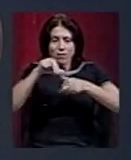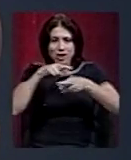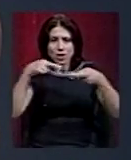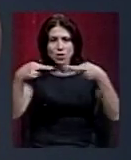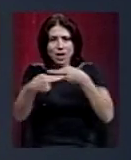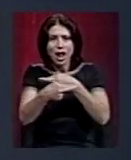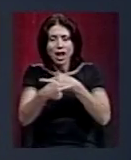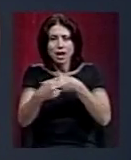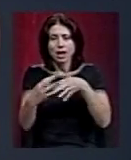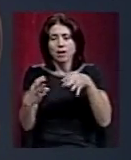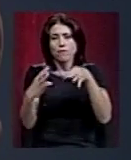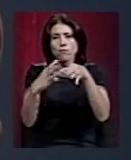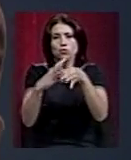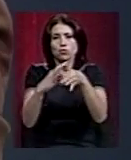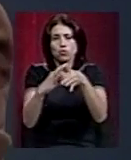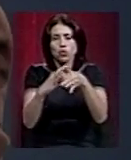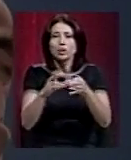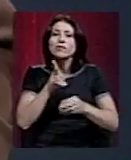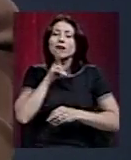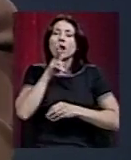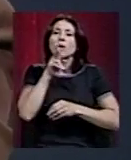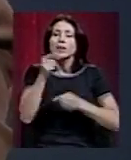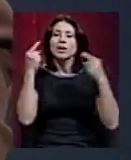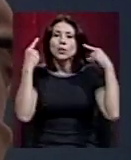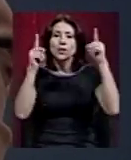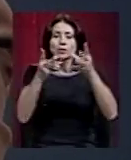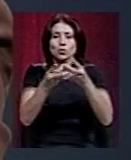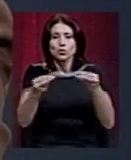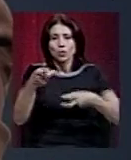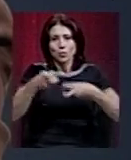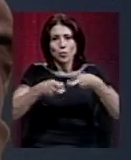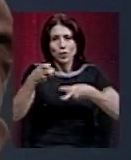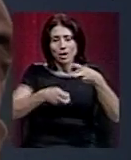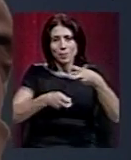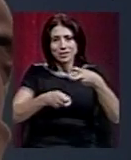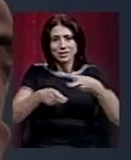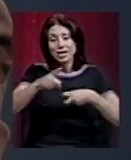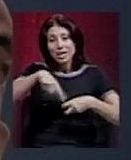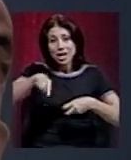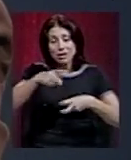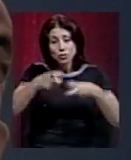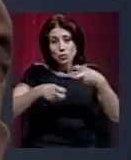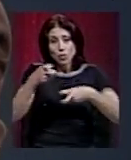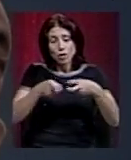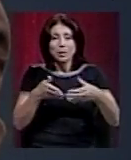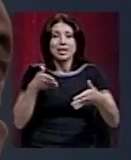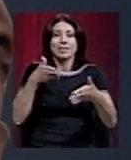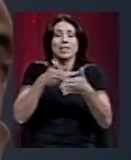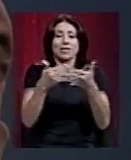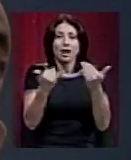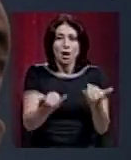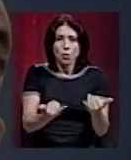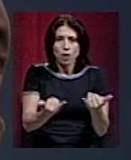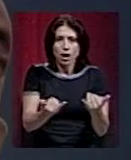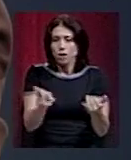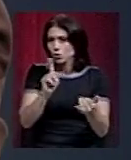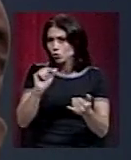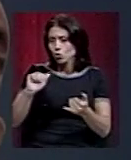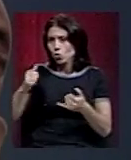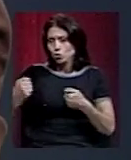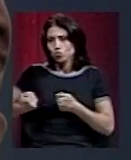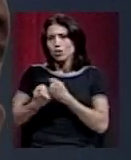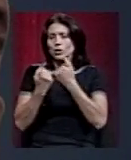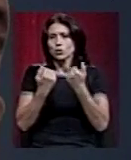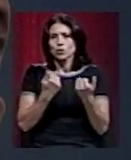de realmente ir a la solución de esos problemas, que son los que atentan ahora, no son otros retos, sino los que tenemos aquí